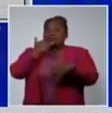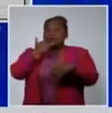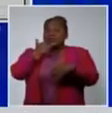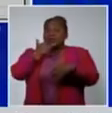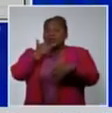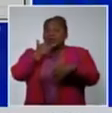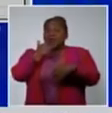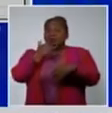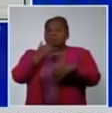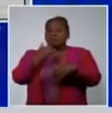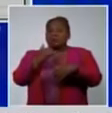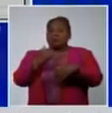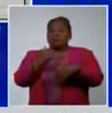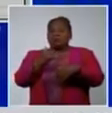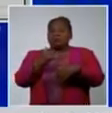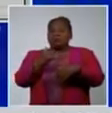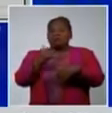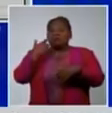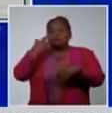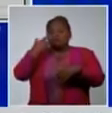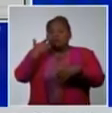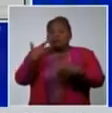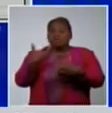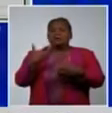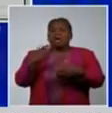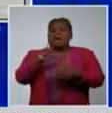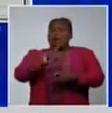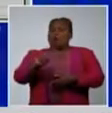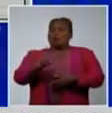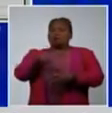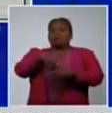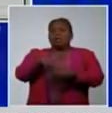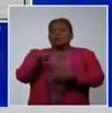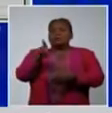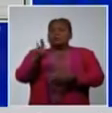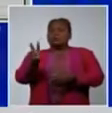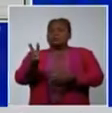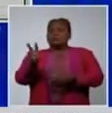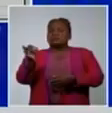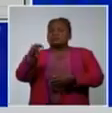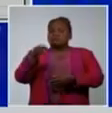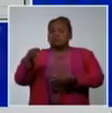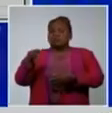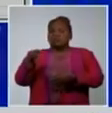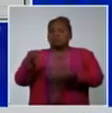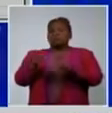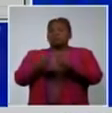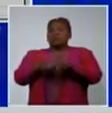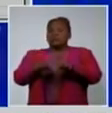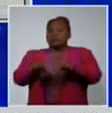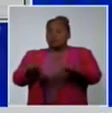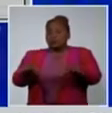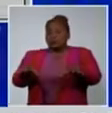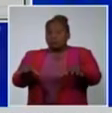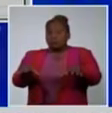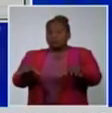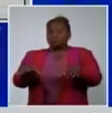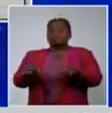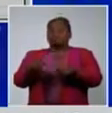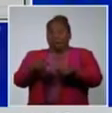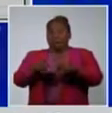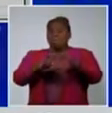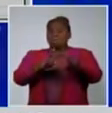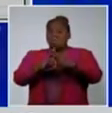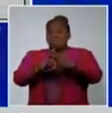fundamentalmente en sus precios principio un planteo disperso al comportamiento mañana por la